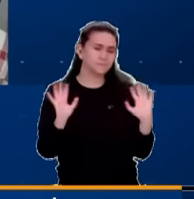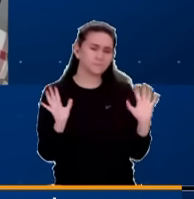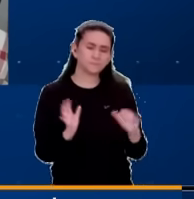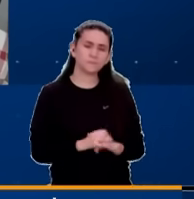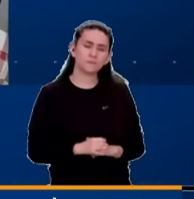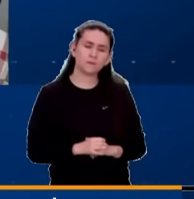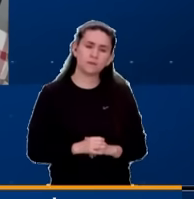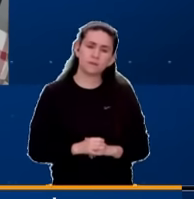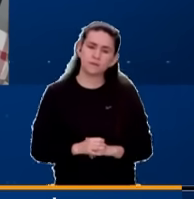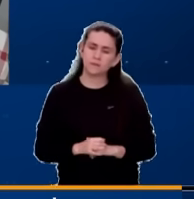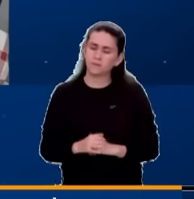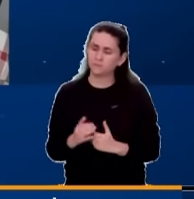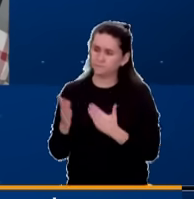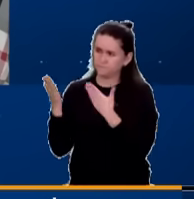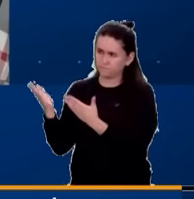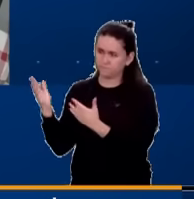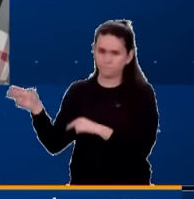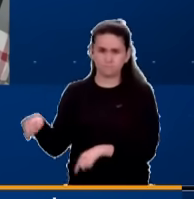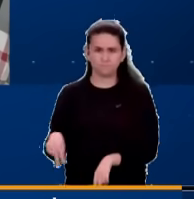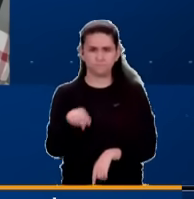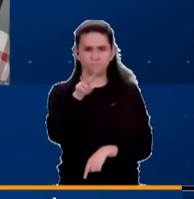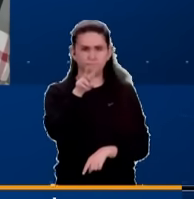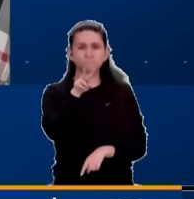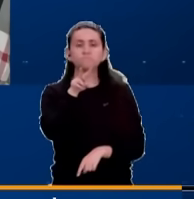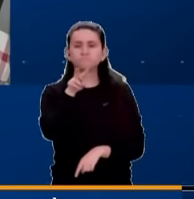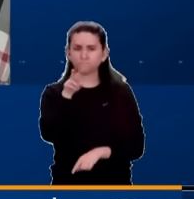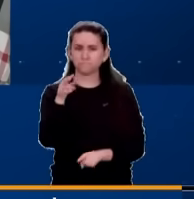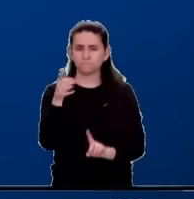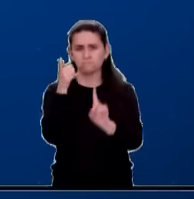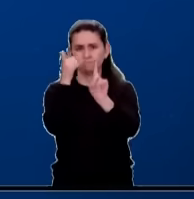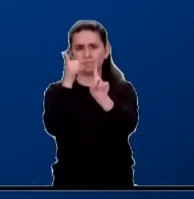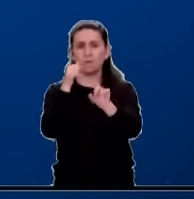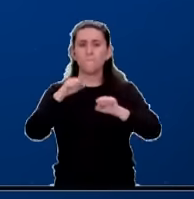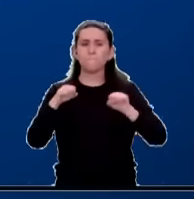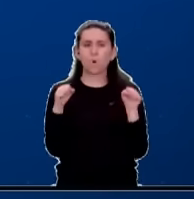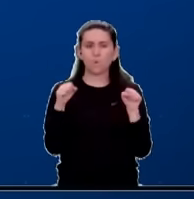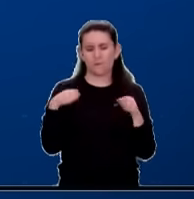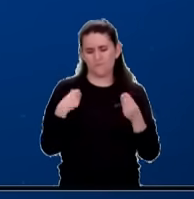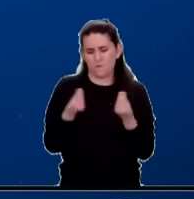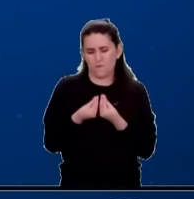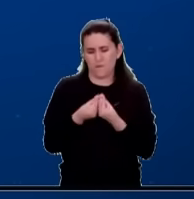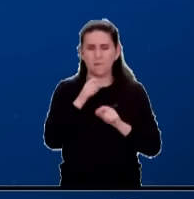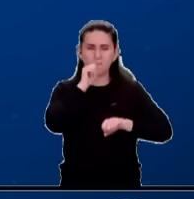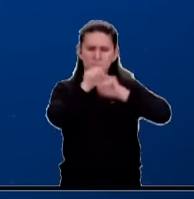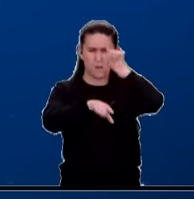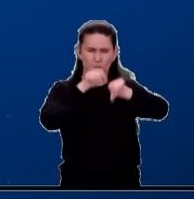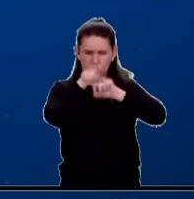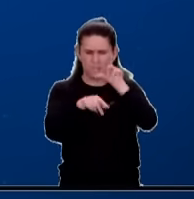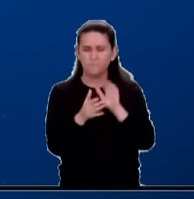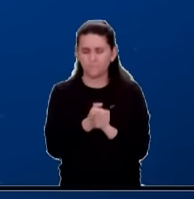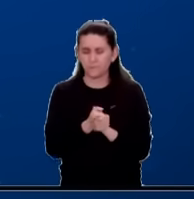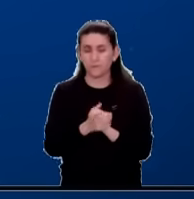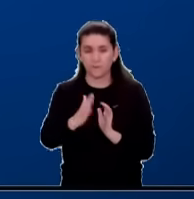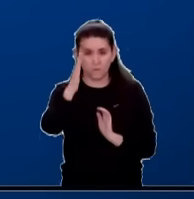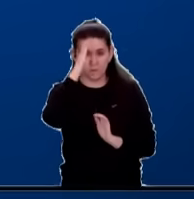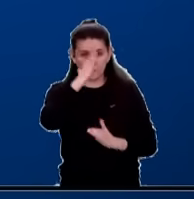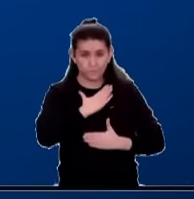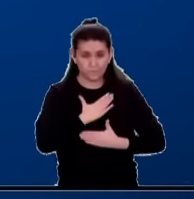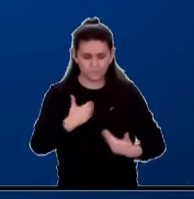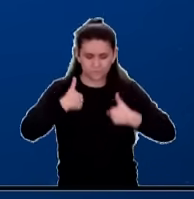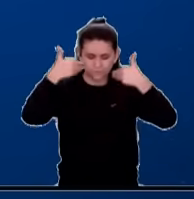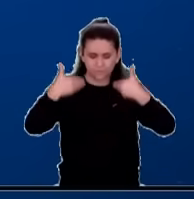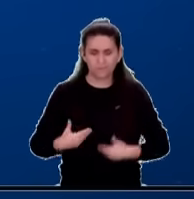quiero invitarlo a que miremos a la cámara desde Bogotá. También le van a hacer algunas preguntas. Señor Genaro, le habla Alejandra